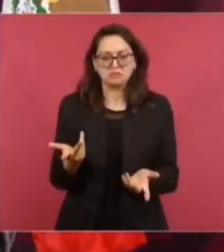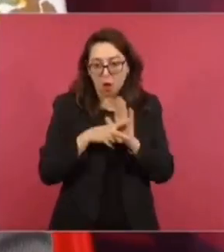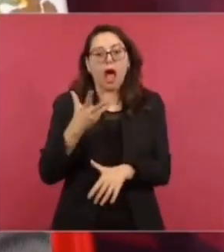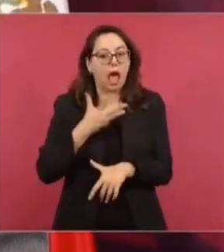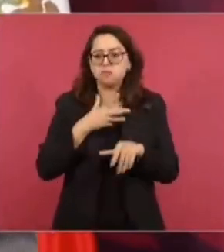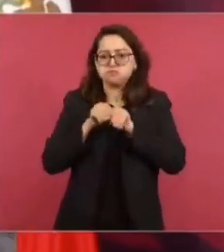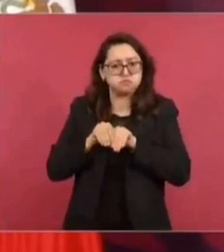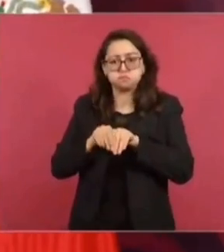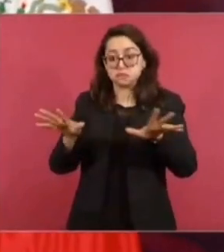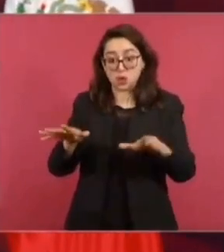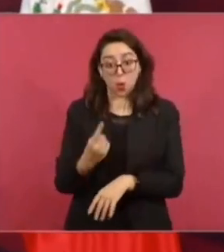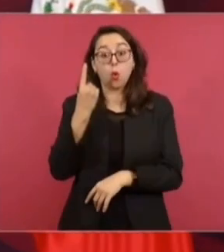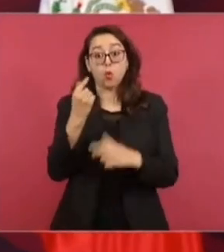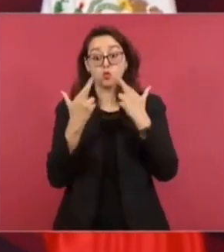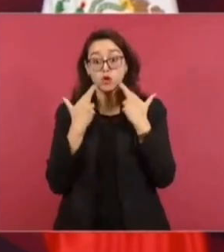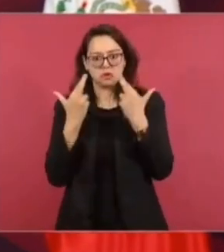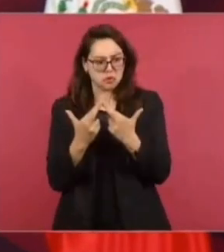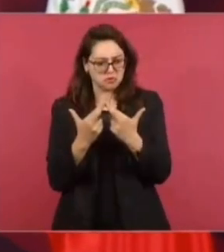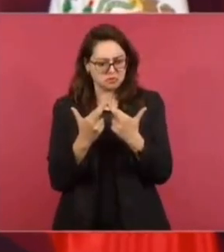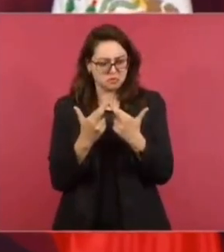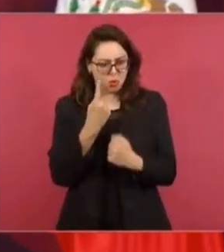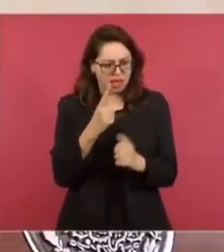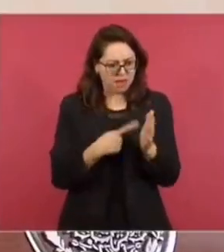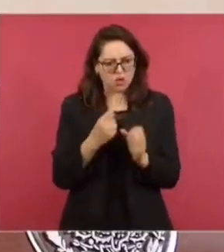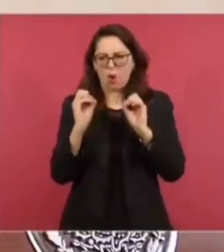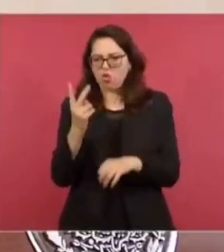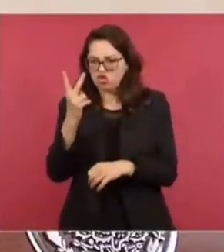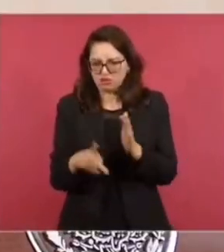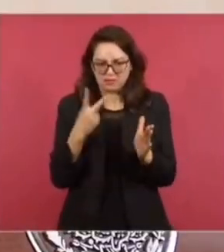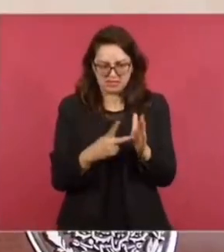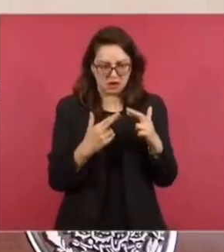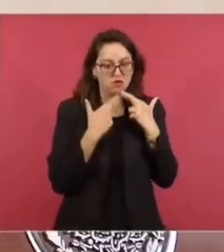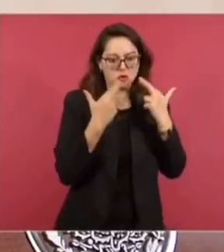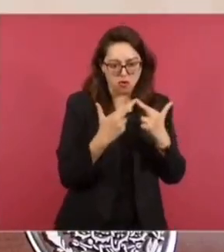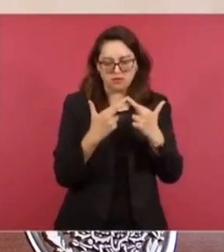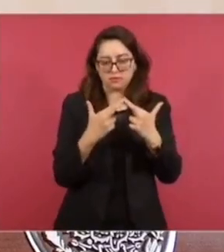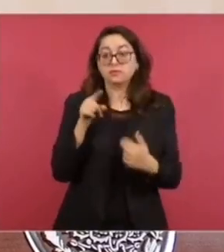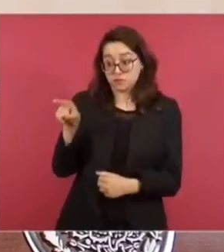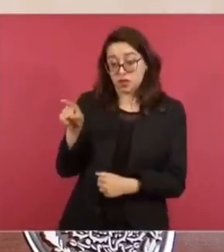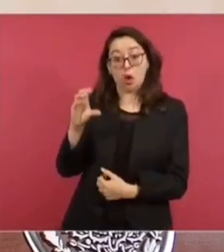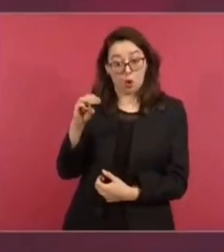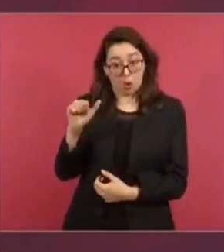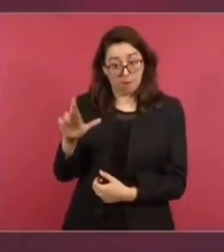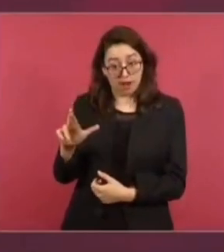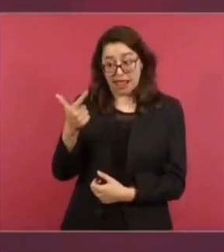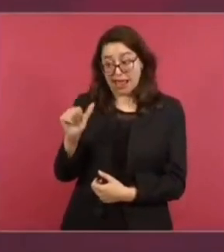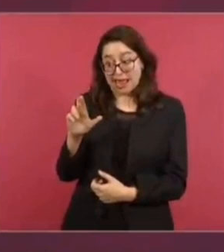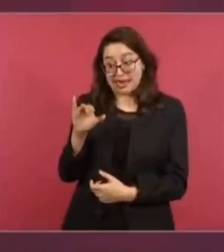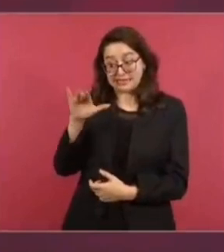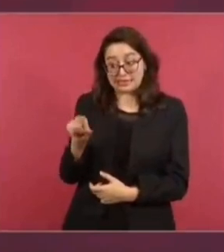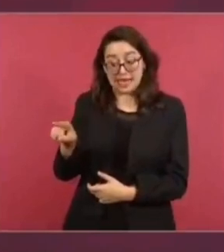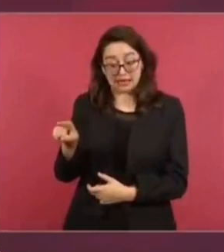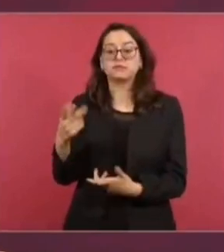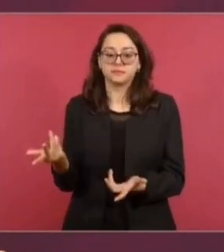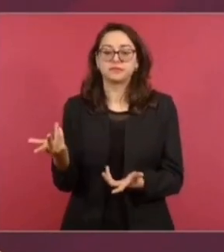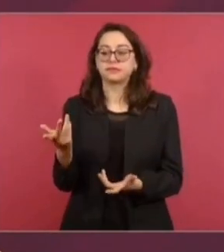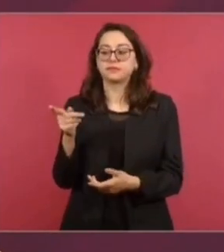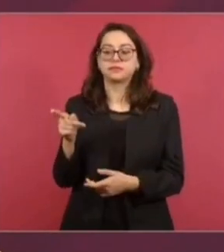grabaciones, que en una de esas reuniones, o en las dos, estuvo el ex jefe